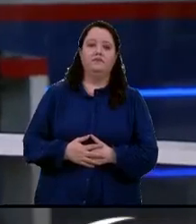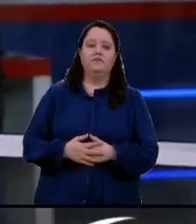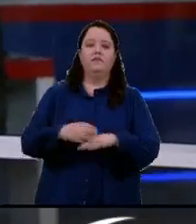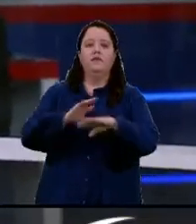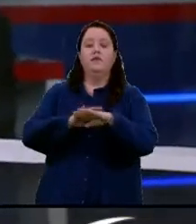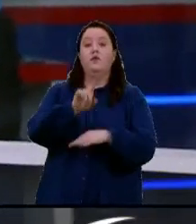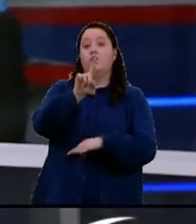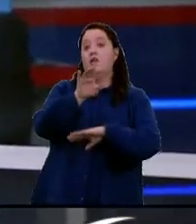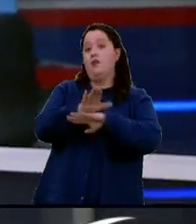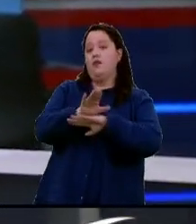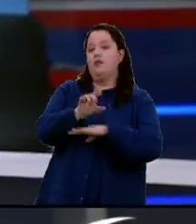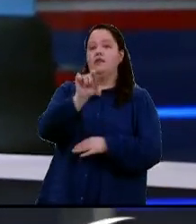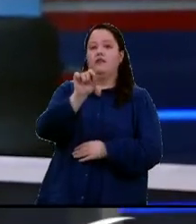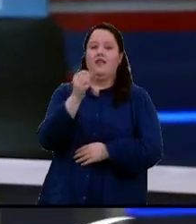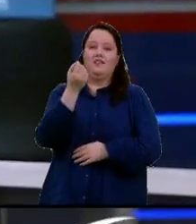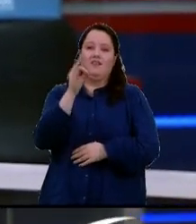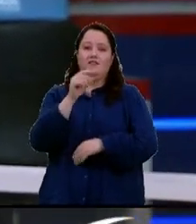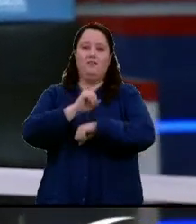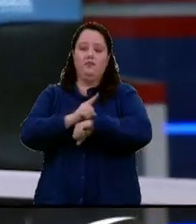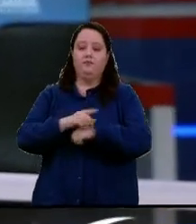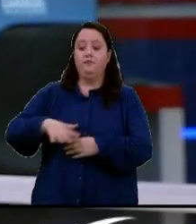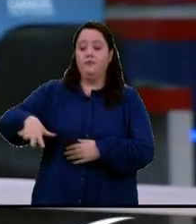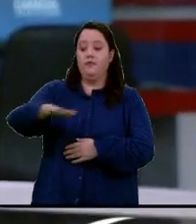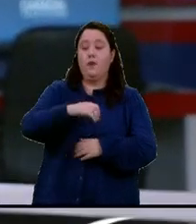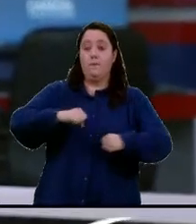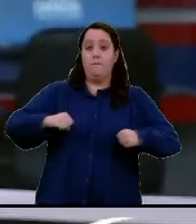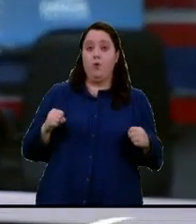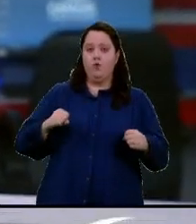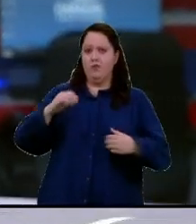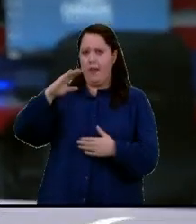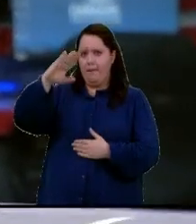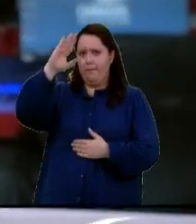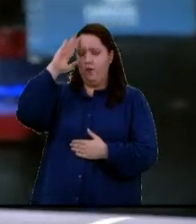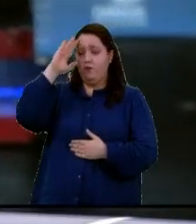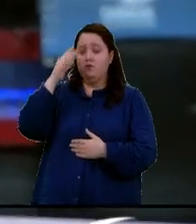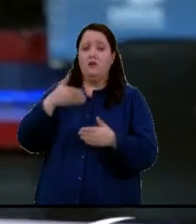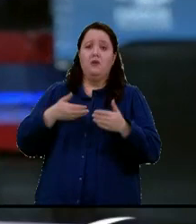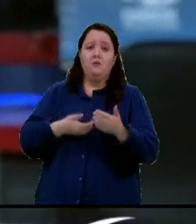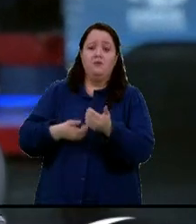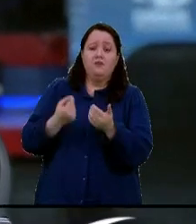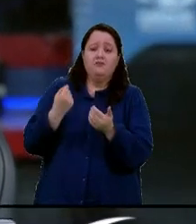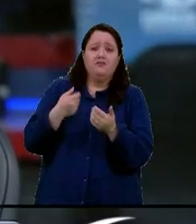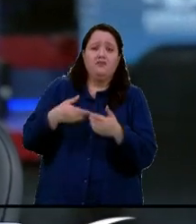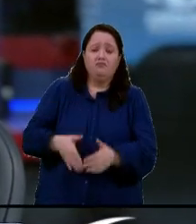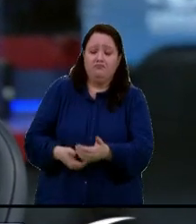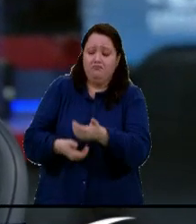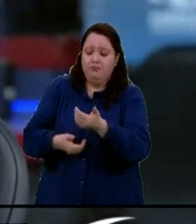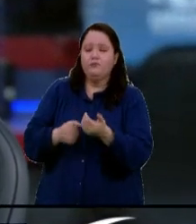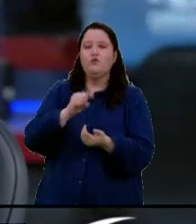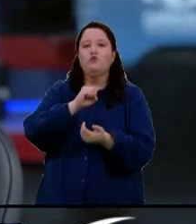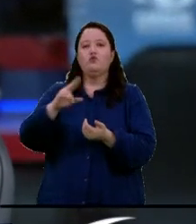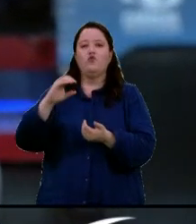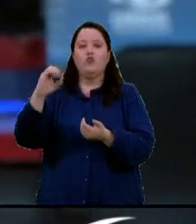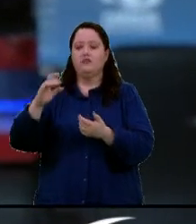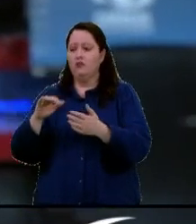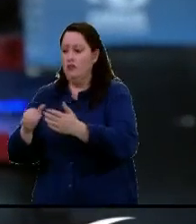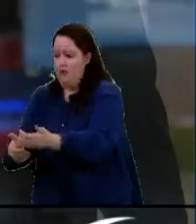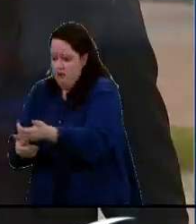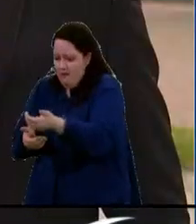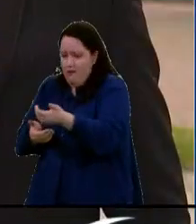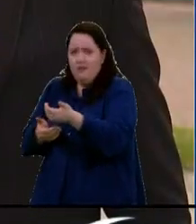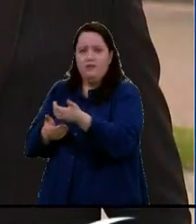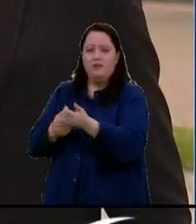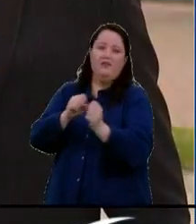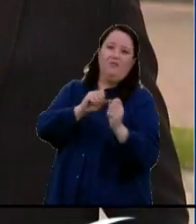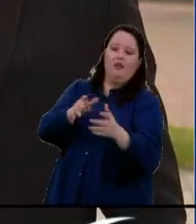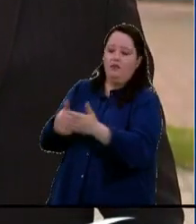una de la tarde 13 minutos la policía de Bogotá rescató una bebé recién nacida que fue abandonada en nuestro occidente de la ciudad Juan Andrés Beltrán